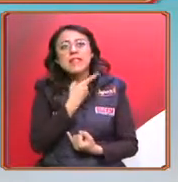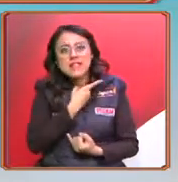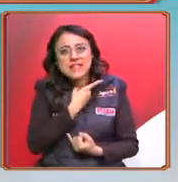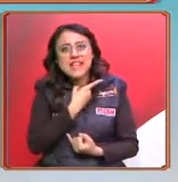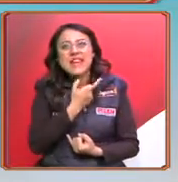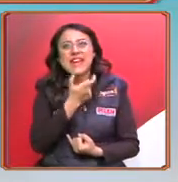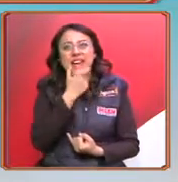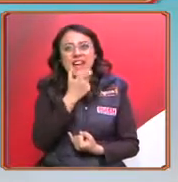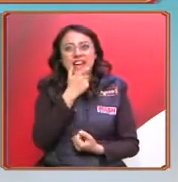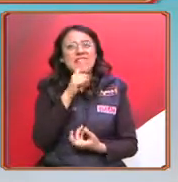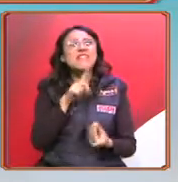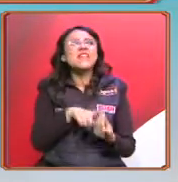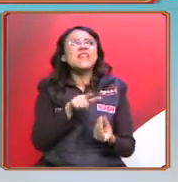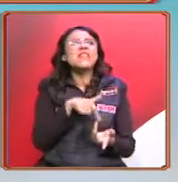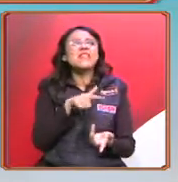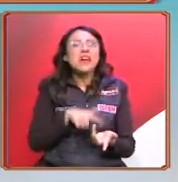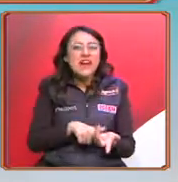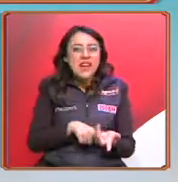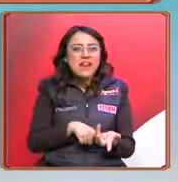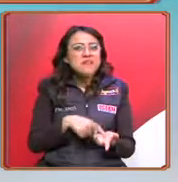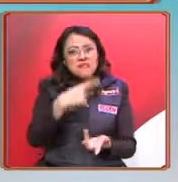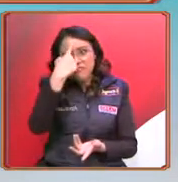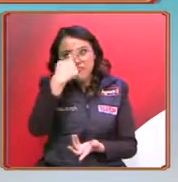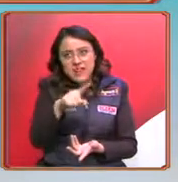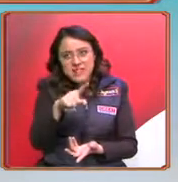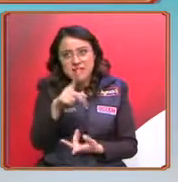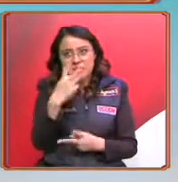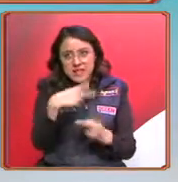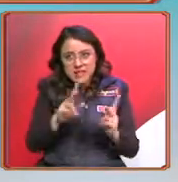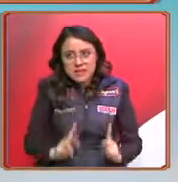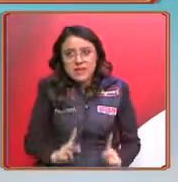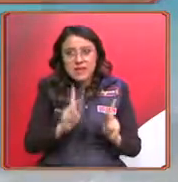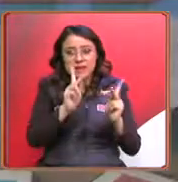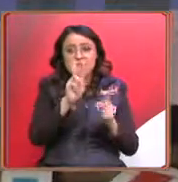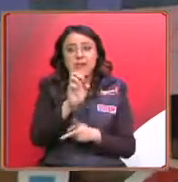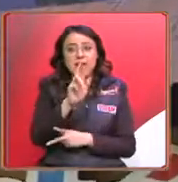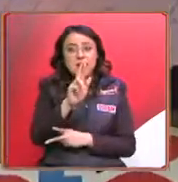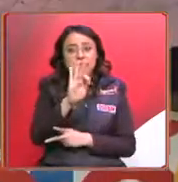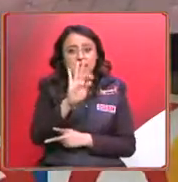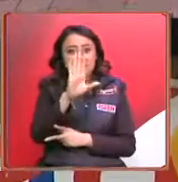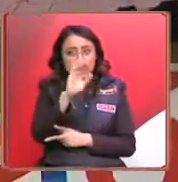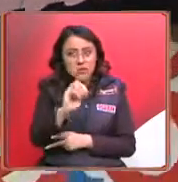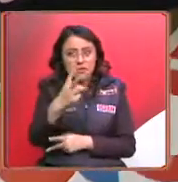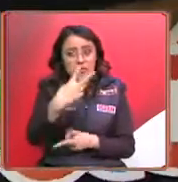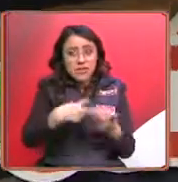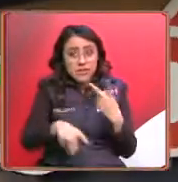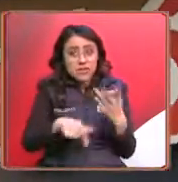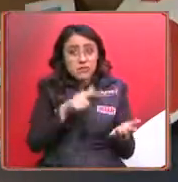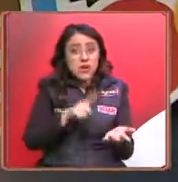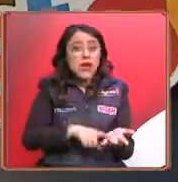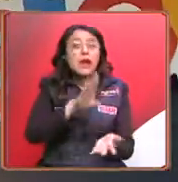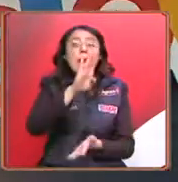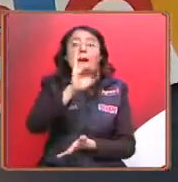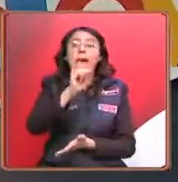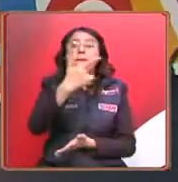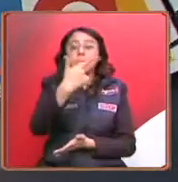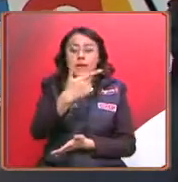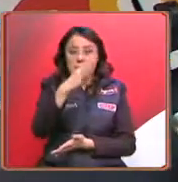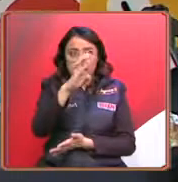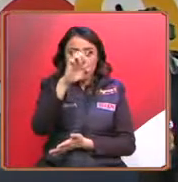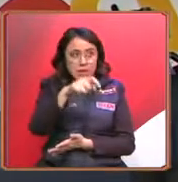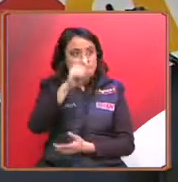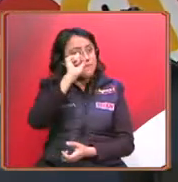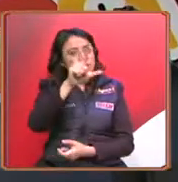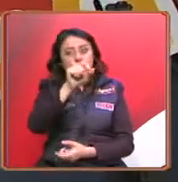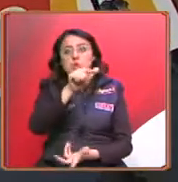Cuando venga por periférico, ¿dónde estamos? Fácil, venga por periférico, usted siga, y en cuanto vea un Big Ben, así es. Ahí